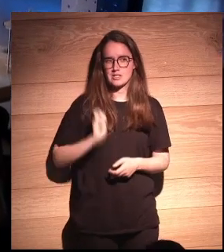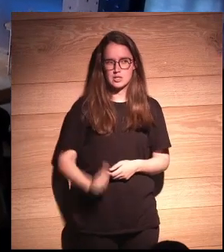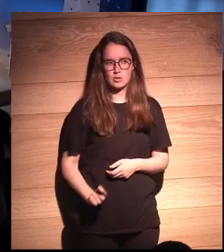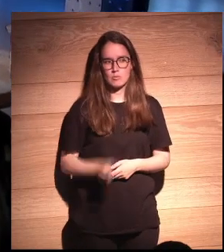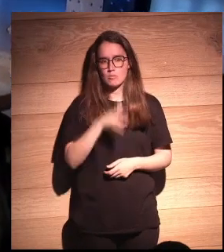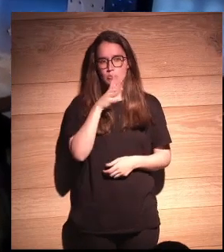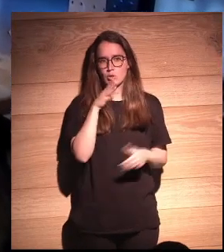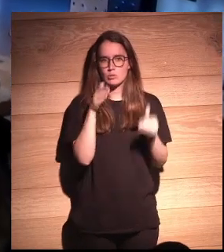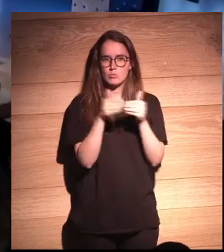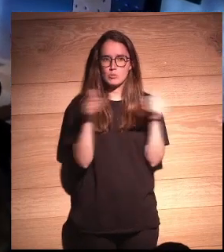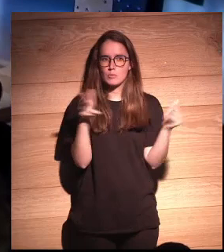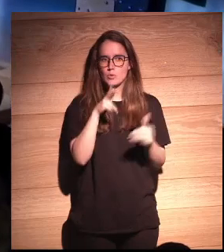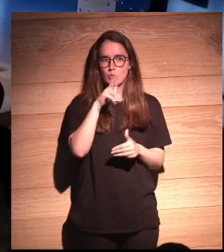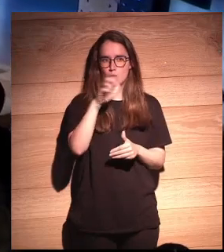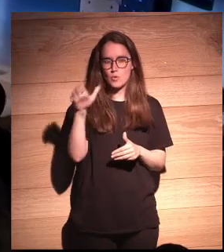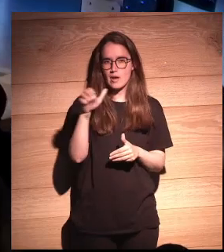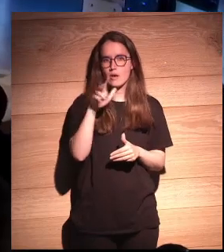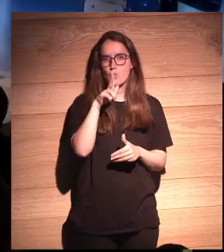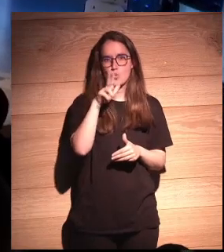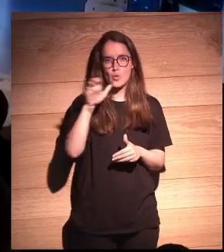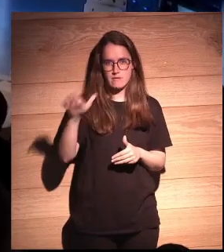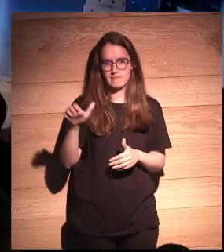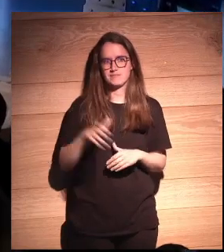entonces lanzamos Juego y aquí.